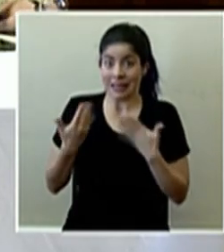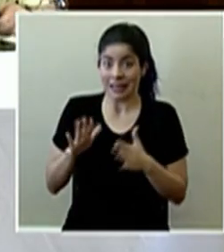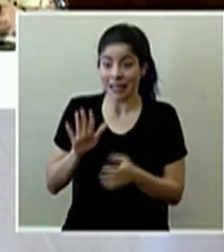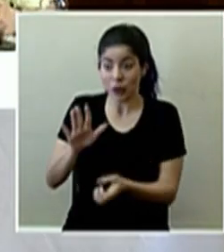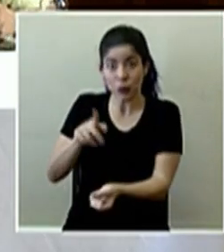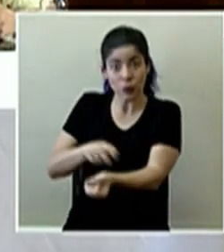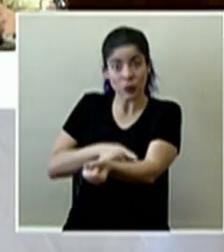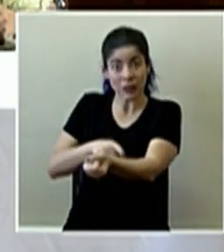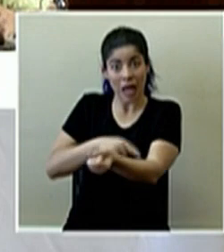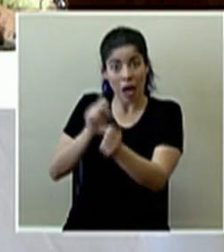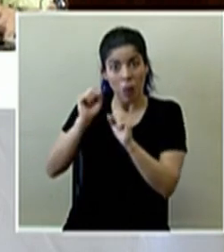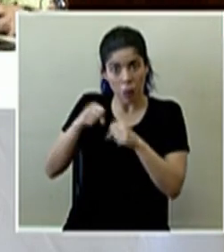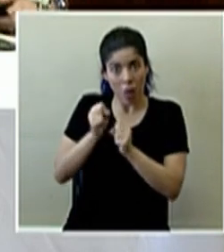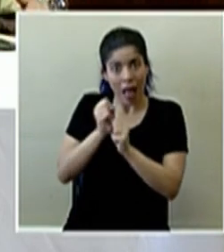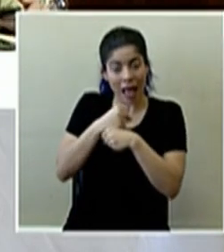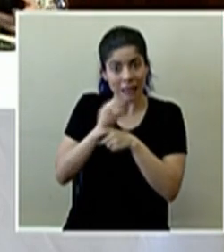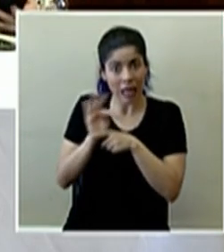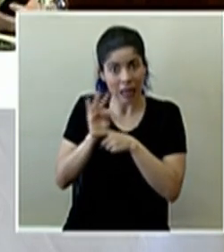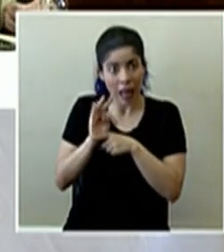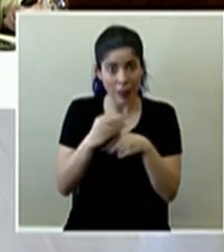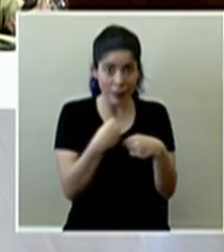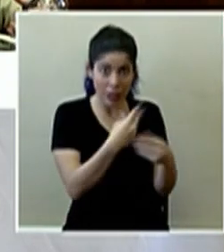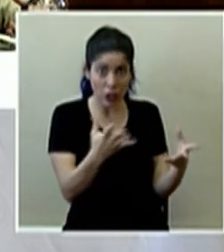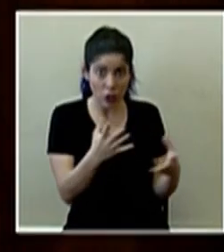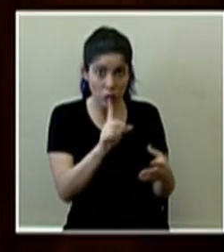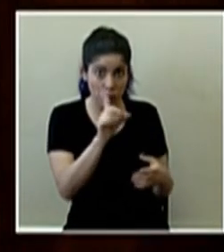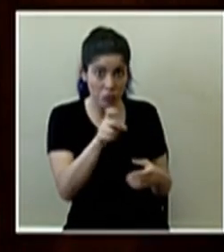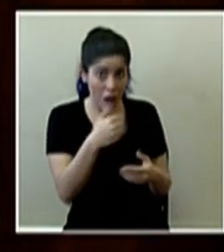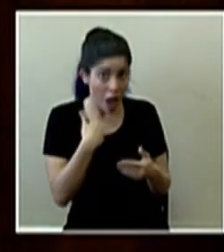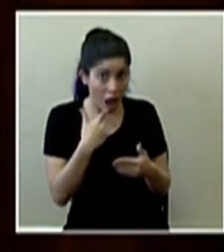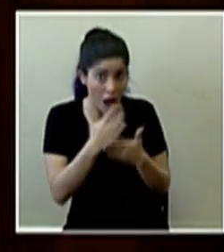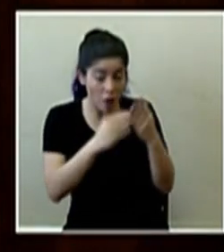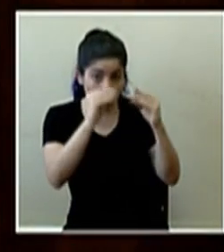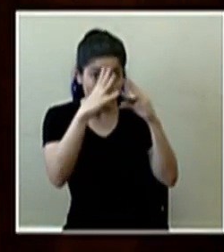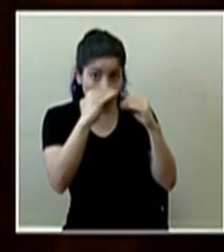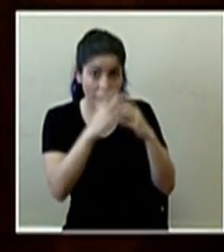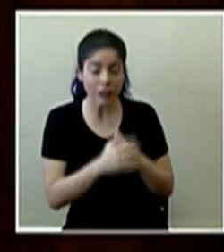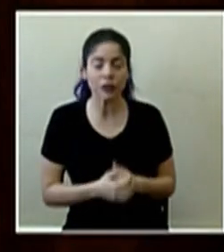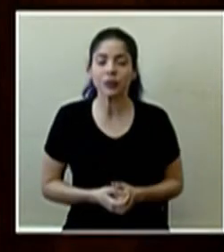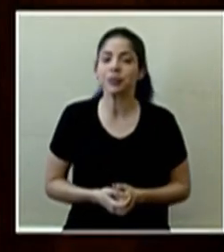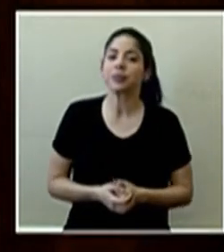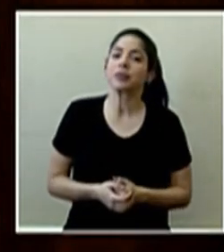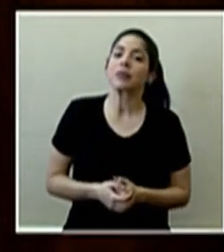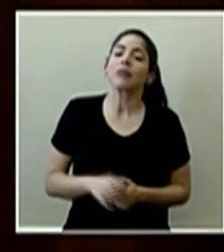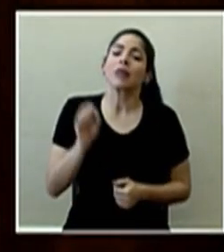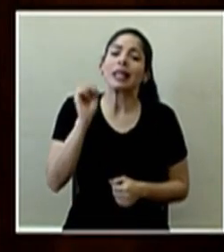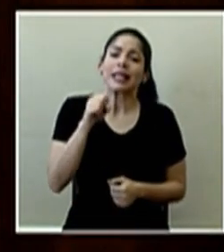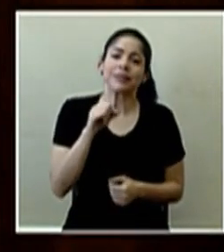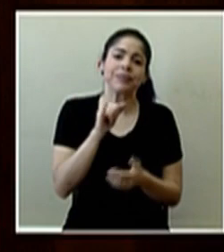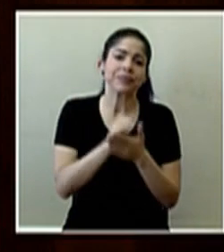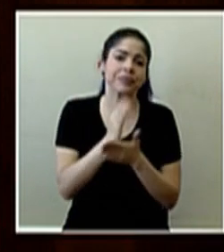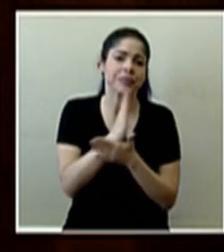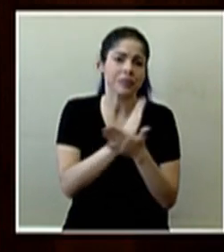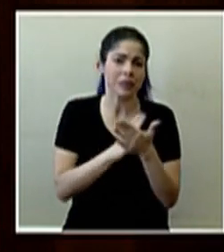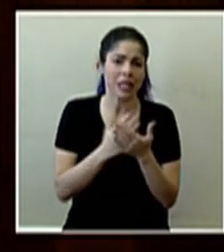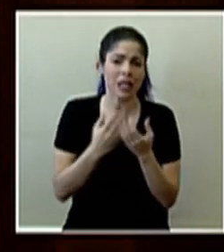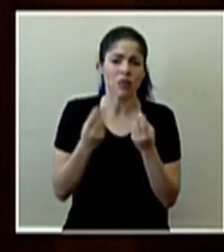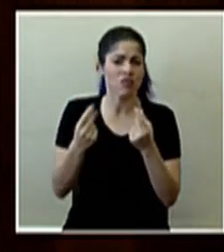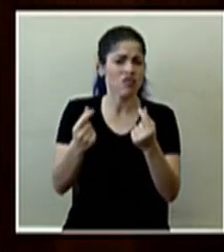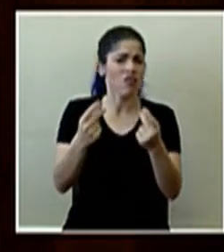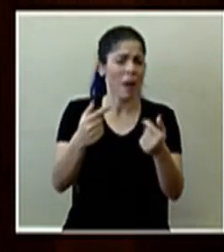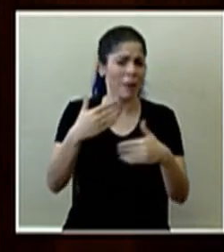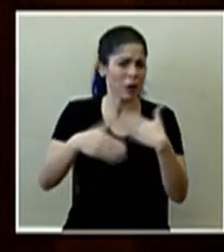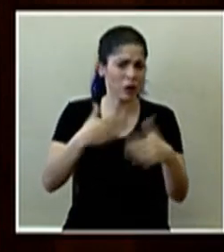COVID-19 en el país? ¿Hay algunos datos que nos puedan adelantar? Sí, esto es algo que se está moviendo muy